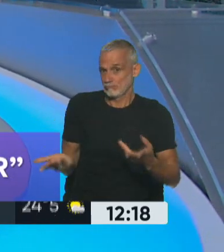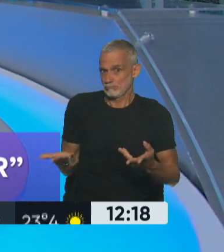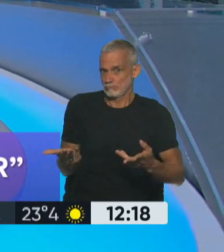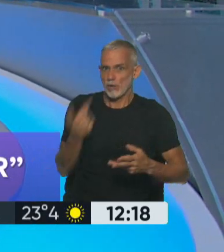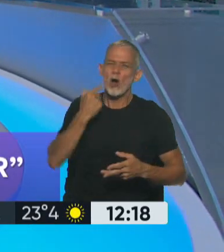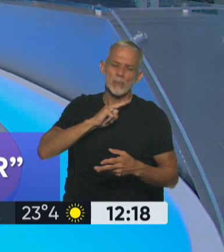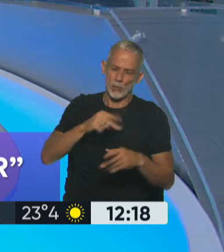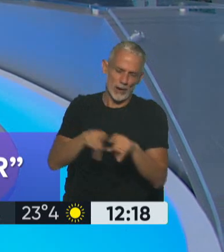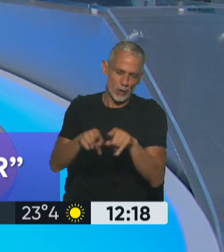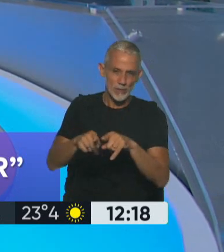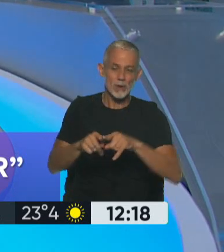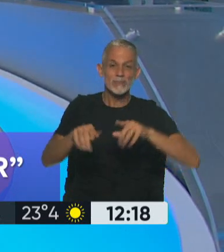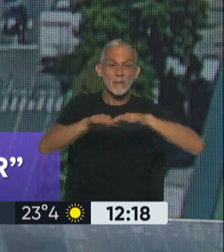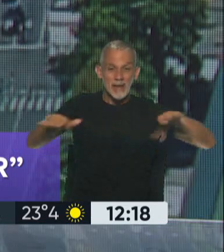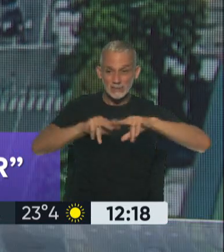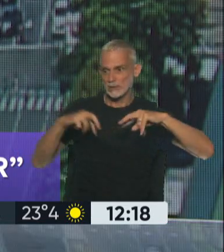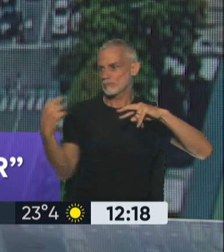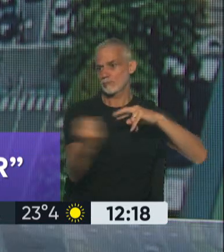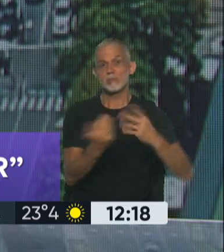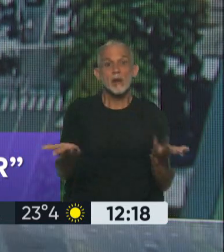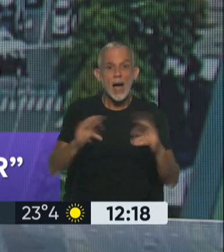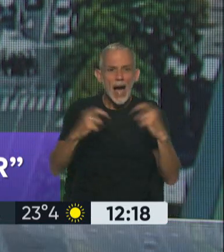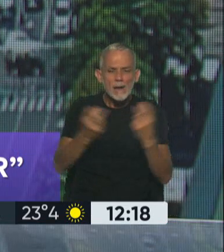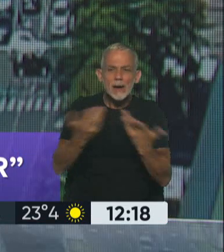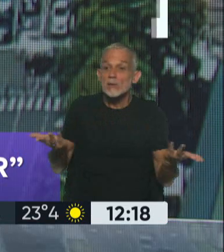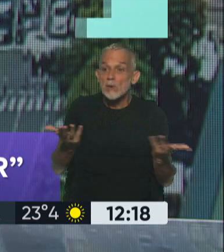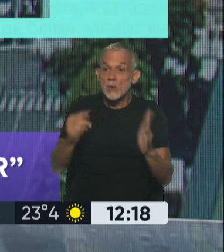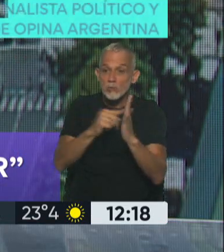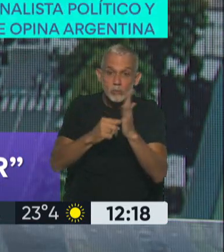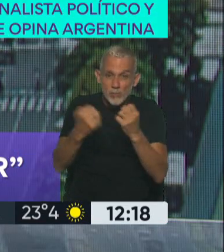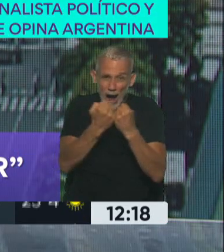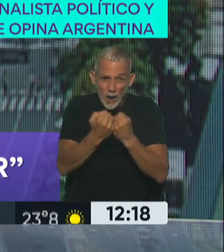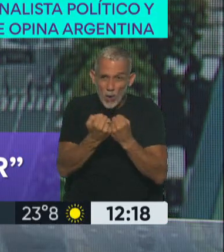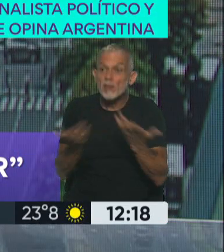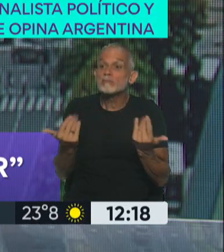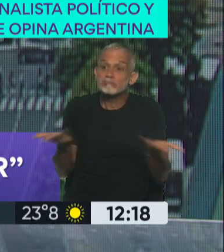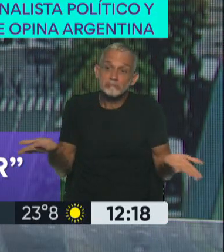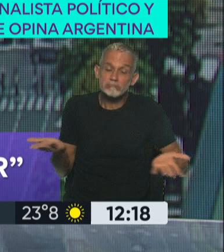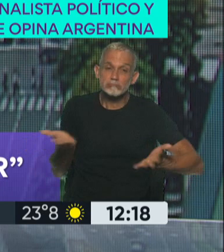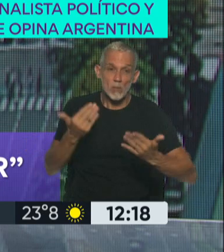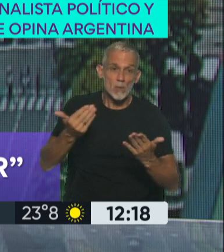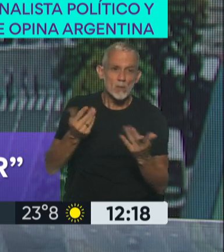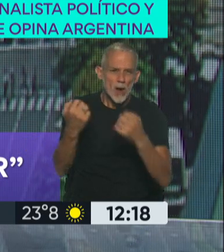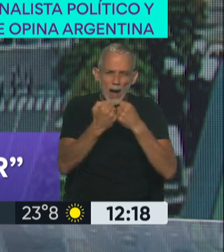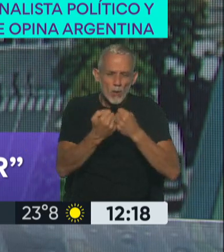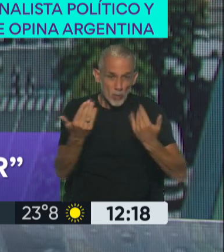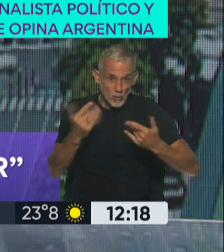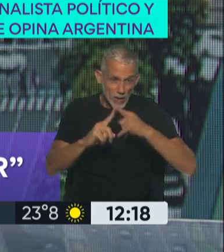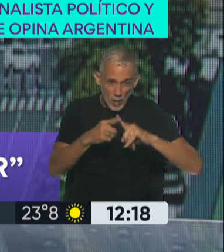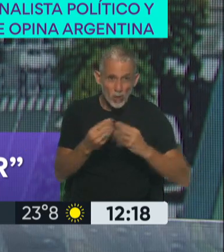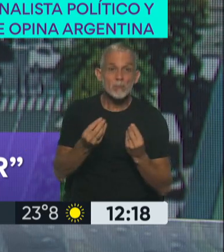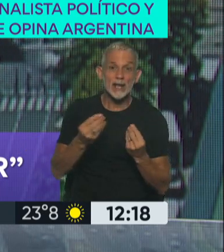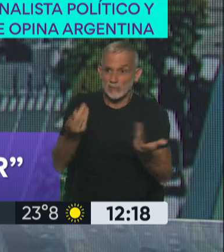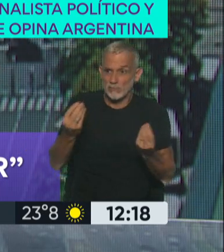muchachas, sentémonos alrededor de la mesa y veamos qué puntos podemos encontrar de acuerdo, en qué podemos consensuar para